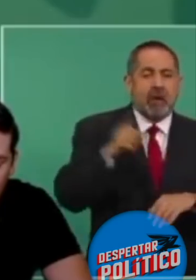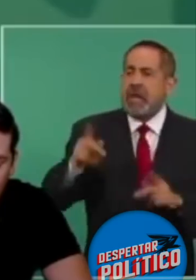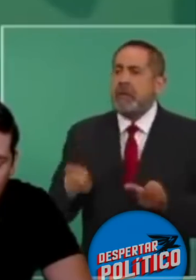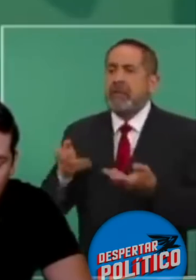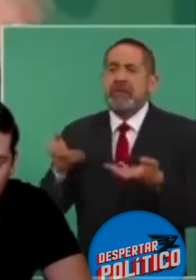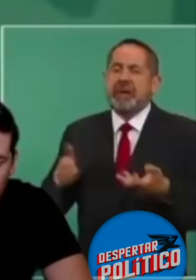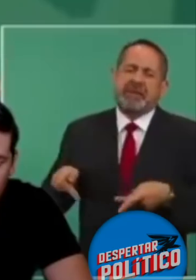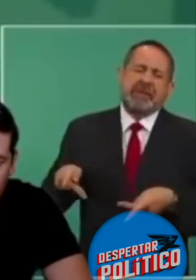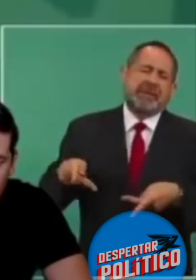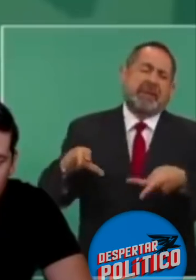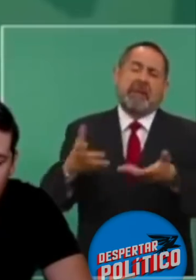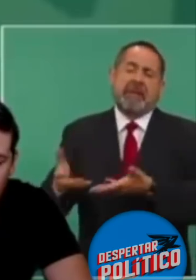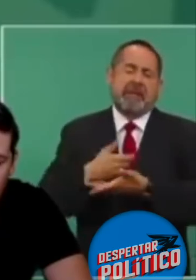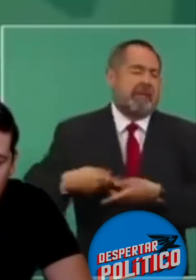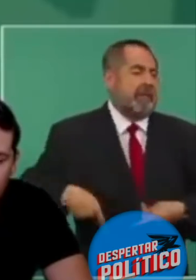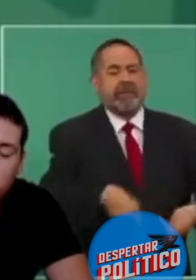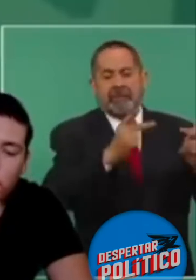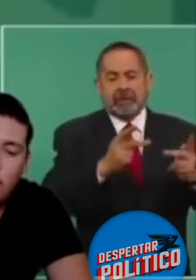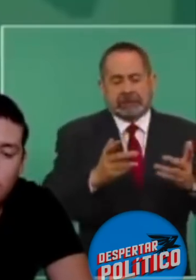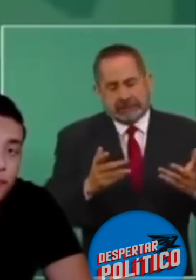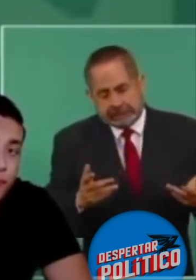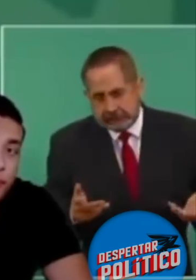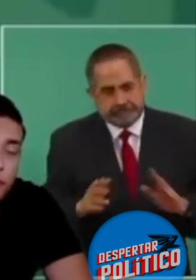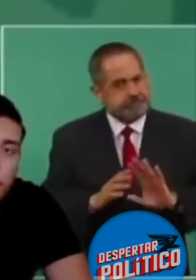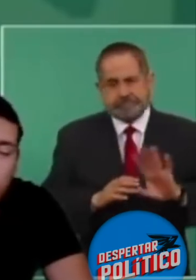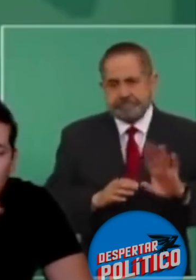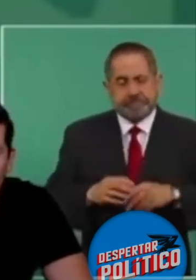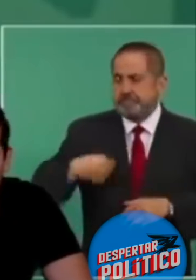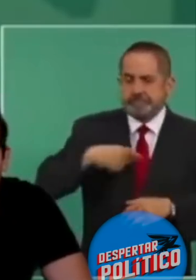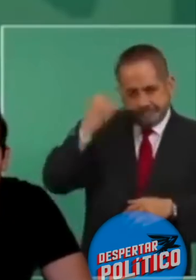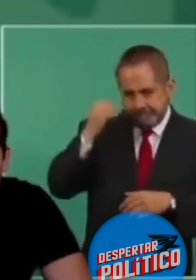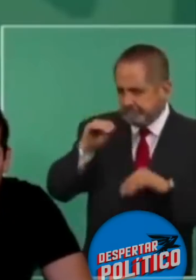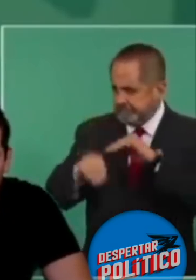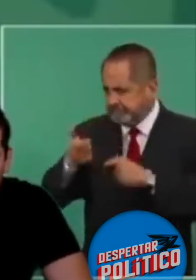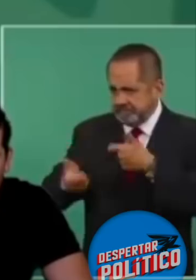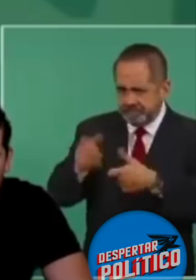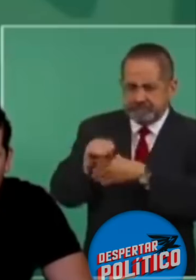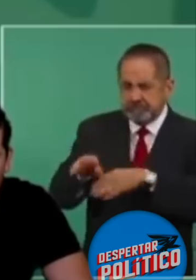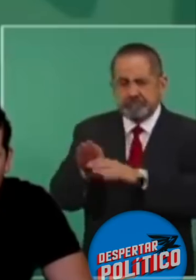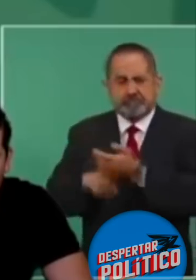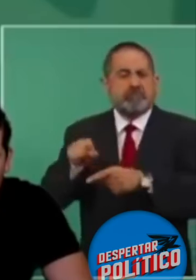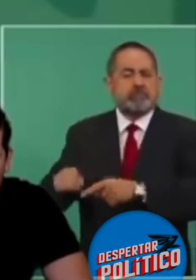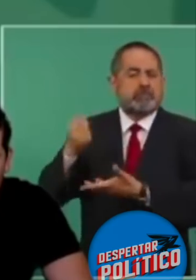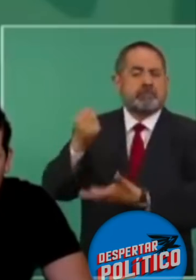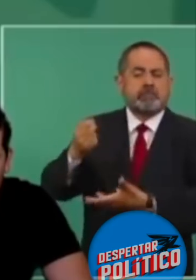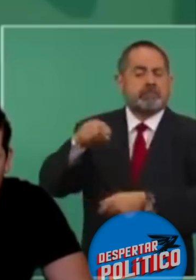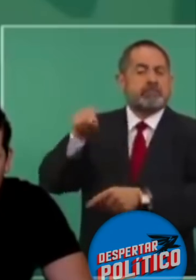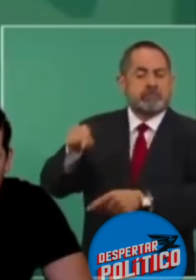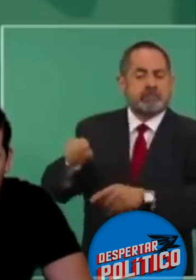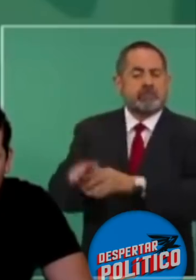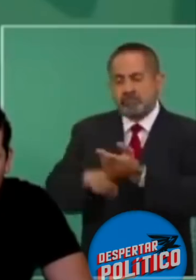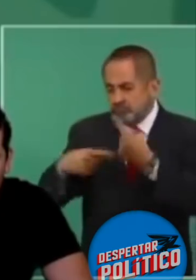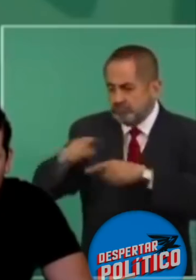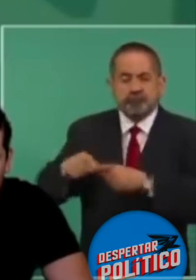Y así remataron todo. Entonces, se está invirtiendo recursos del presupuesto, porque todas estas